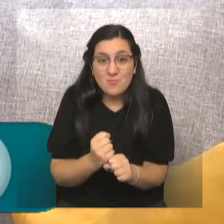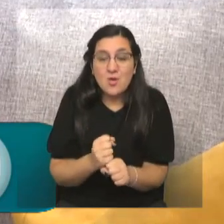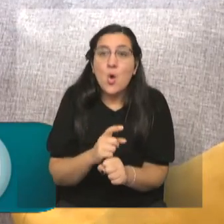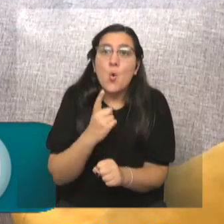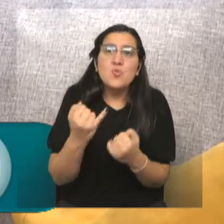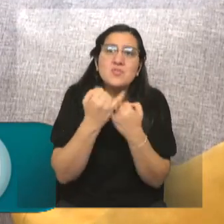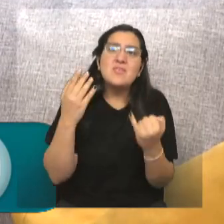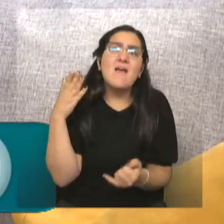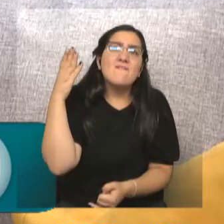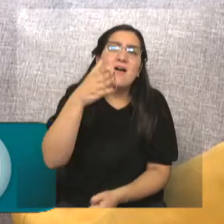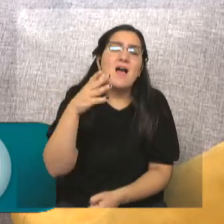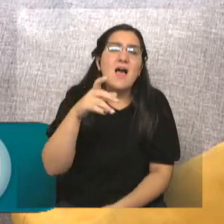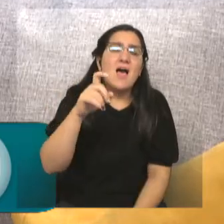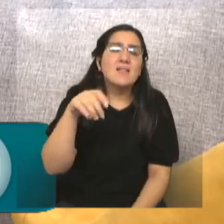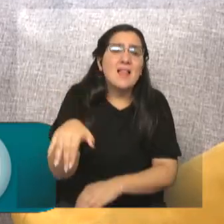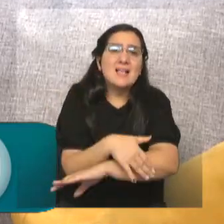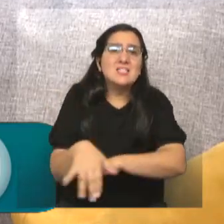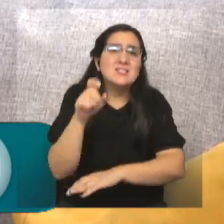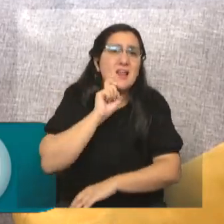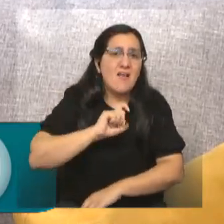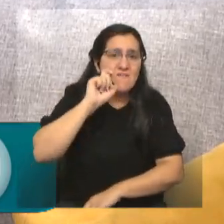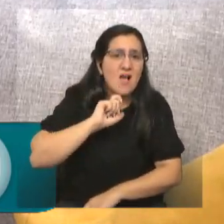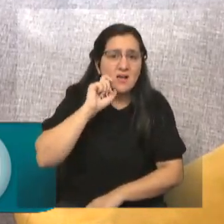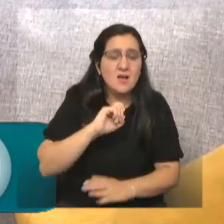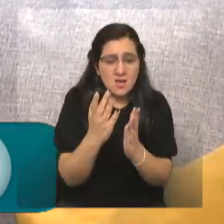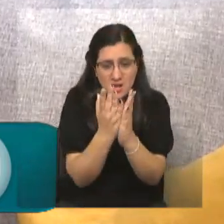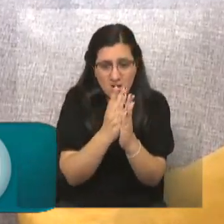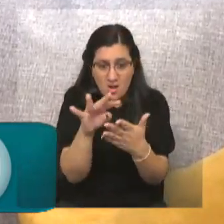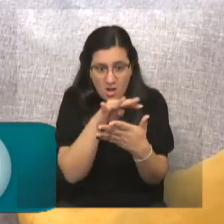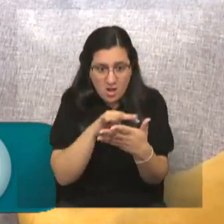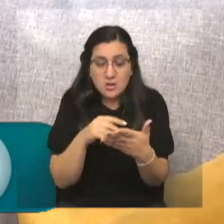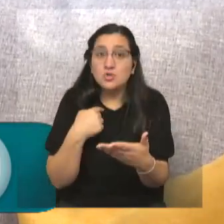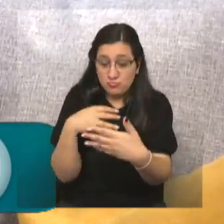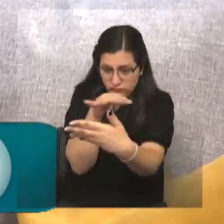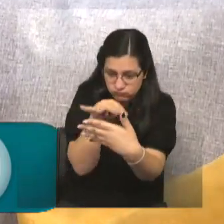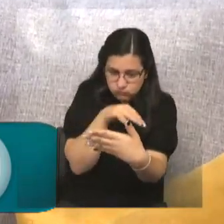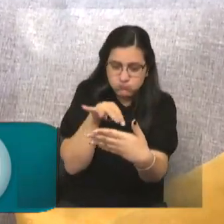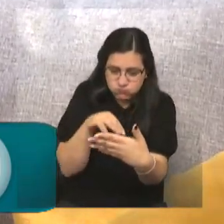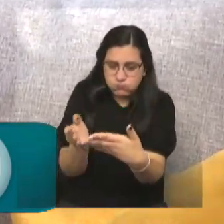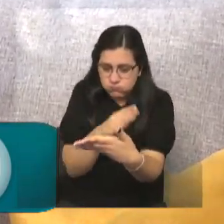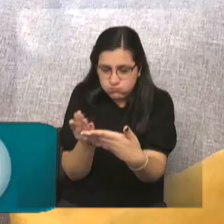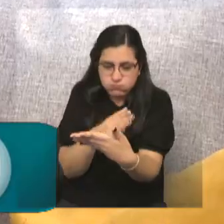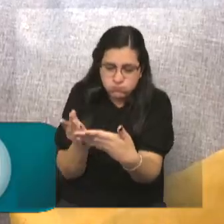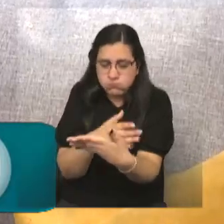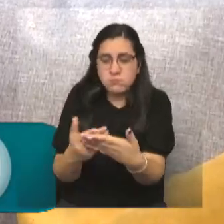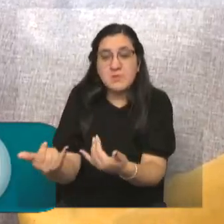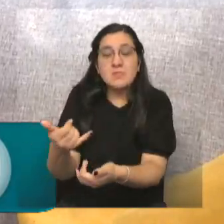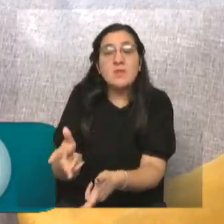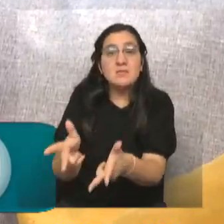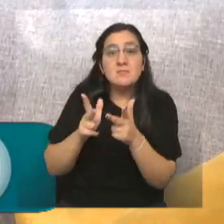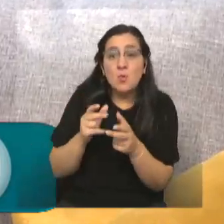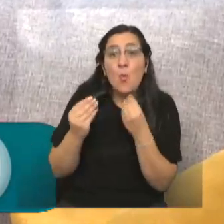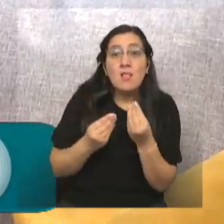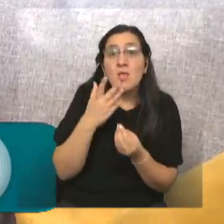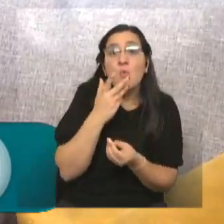Narvaja y agarra un libro así de sainete criollo y me dice, lee. Y yo me lo leo, lee, decime cuáles son los que te gustan a vos, yo te digo los que me gustan a